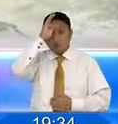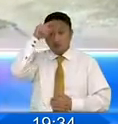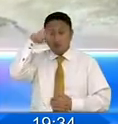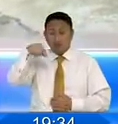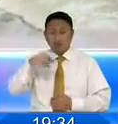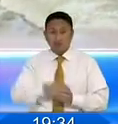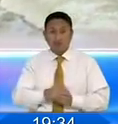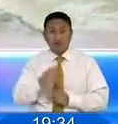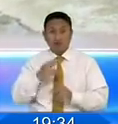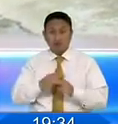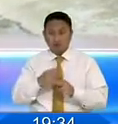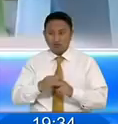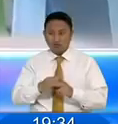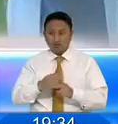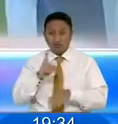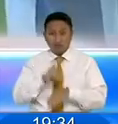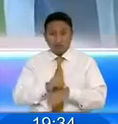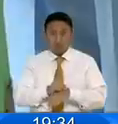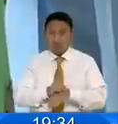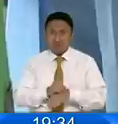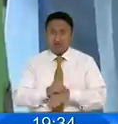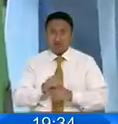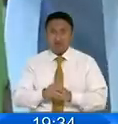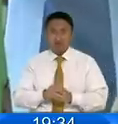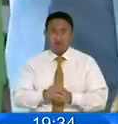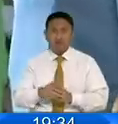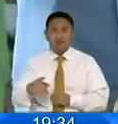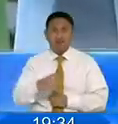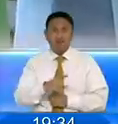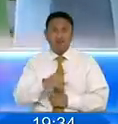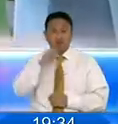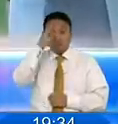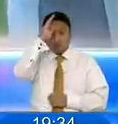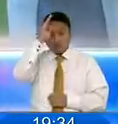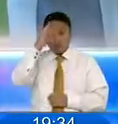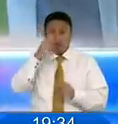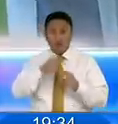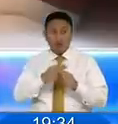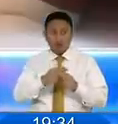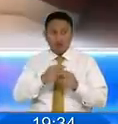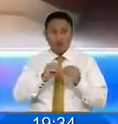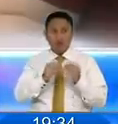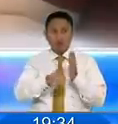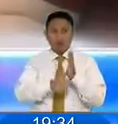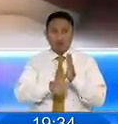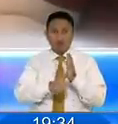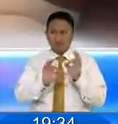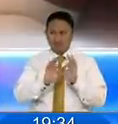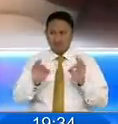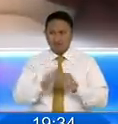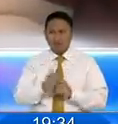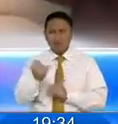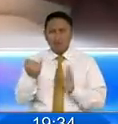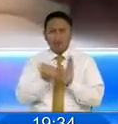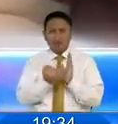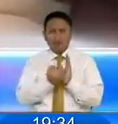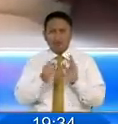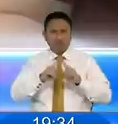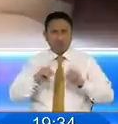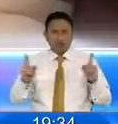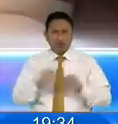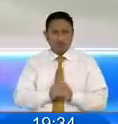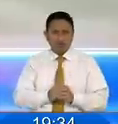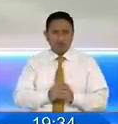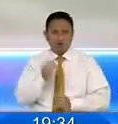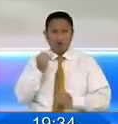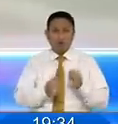así, no es doctor. En el hospital dio varios nombres, el número de cédula no correspondía a las identidades, hasta que terminó